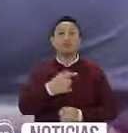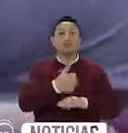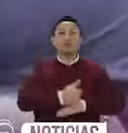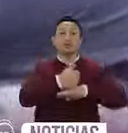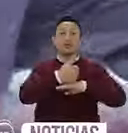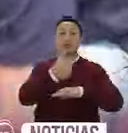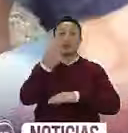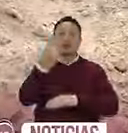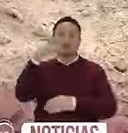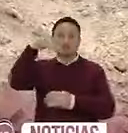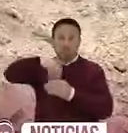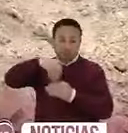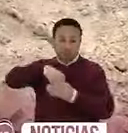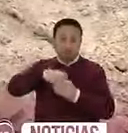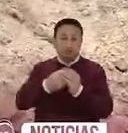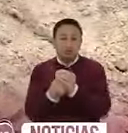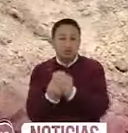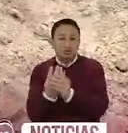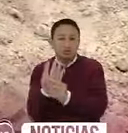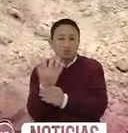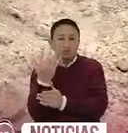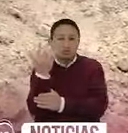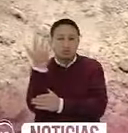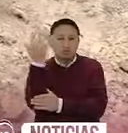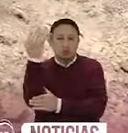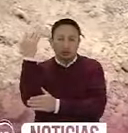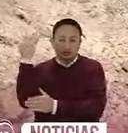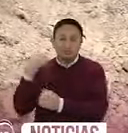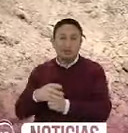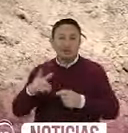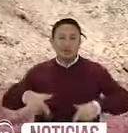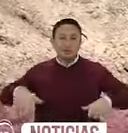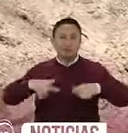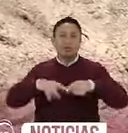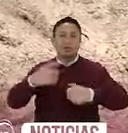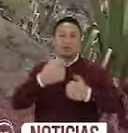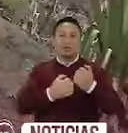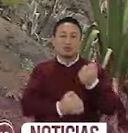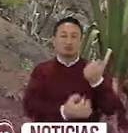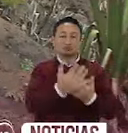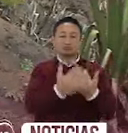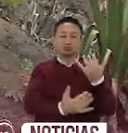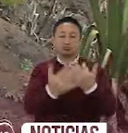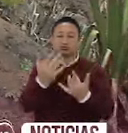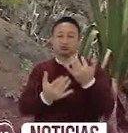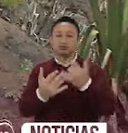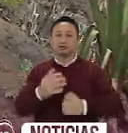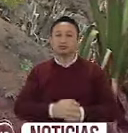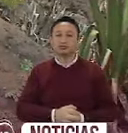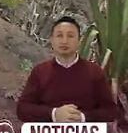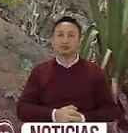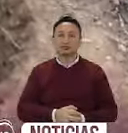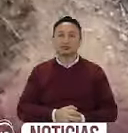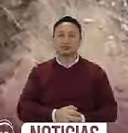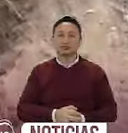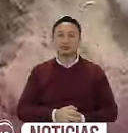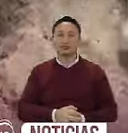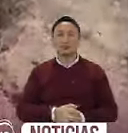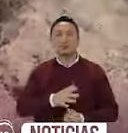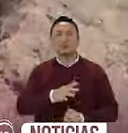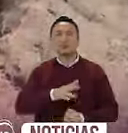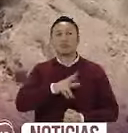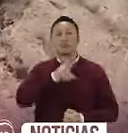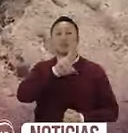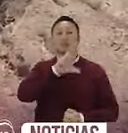autoridades para en los puntos, más bien, que fueron afectados por los incendios y que se plantarán alrededor